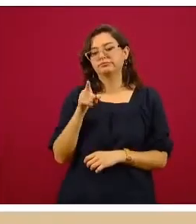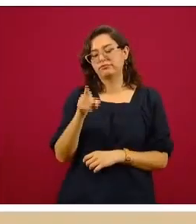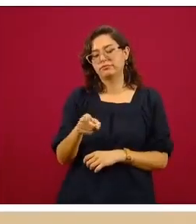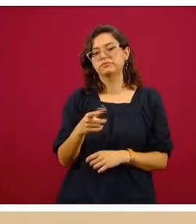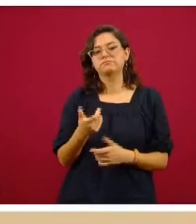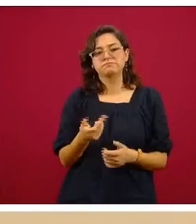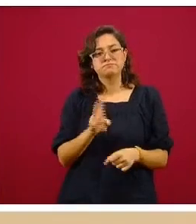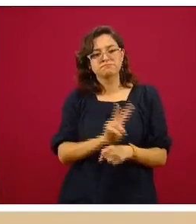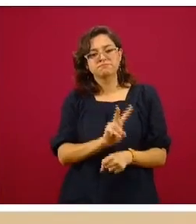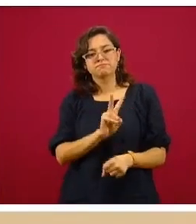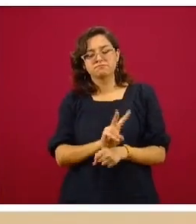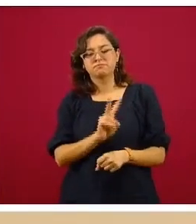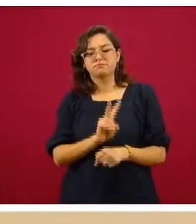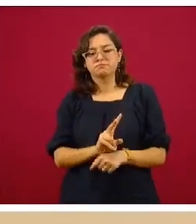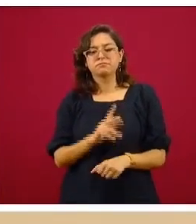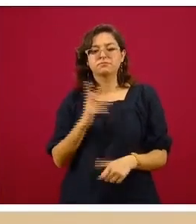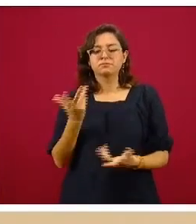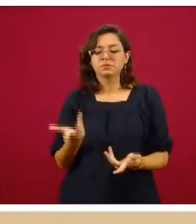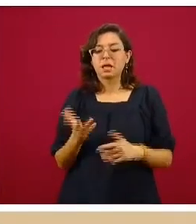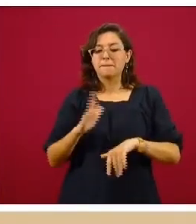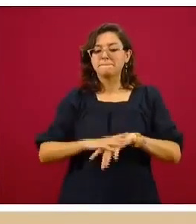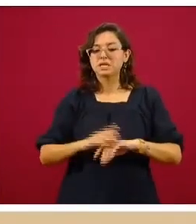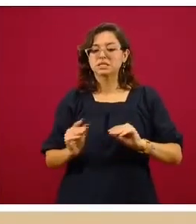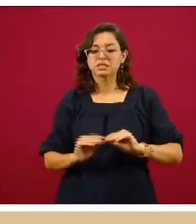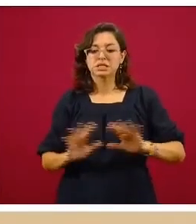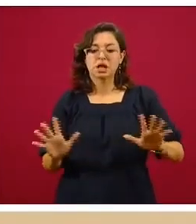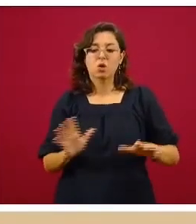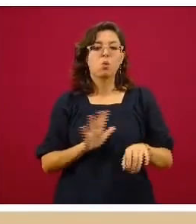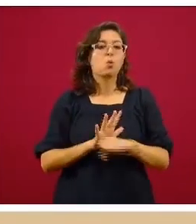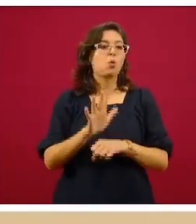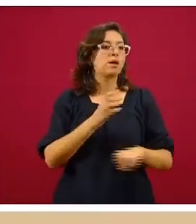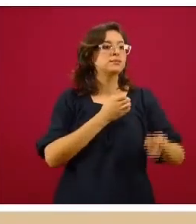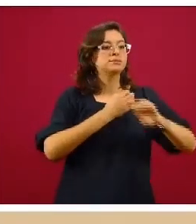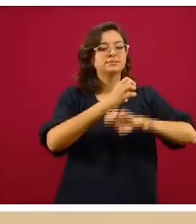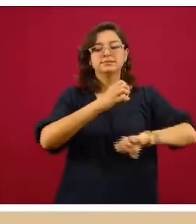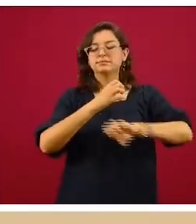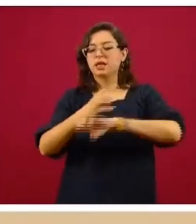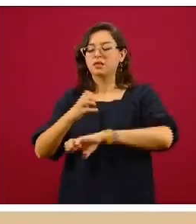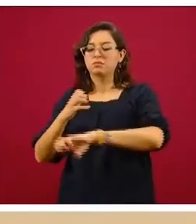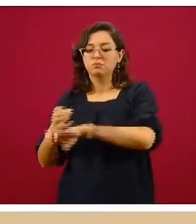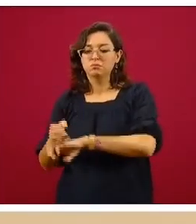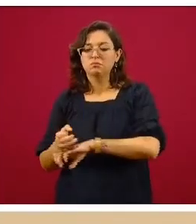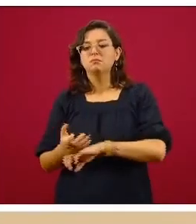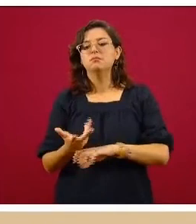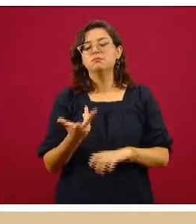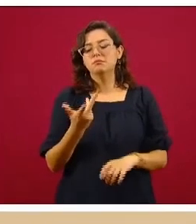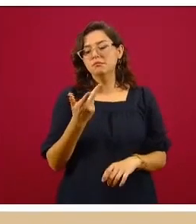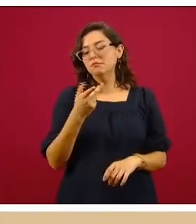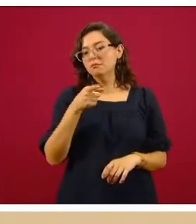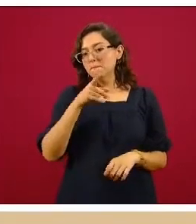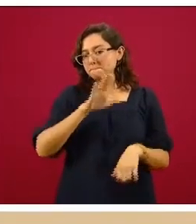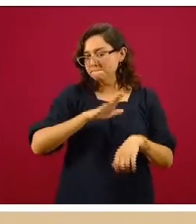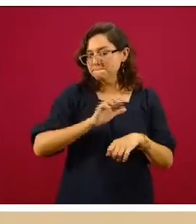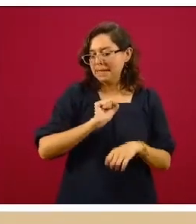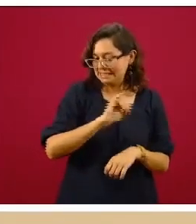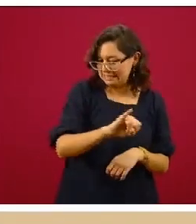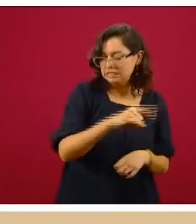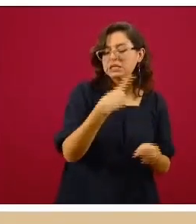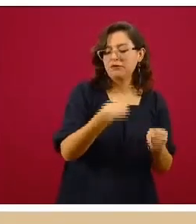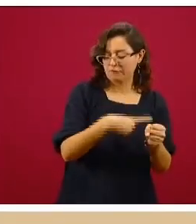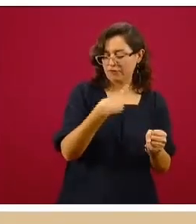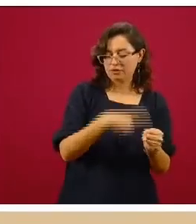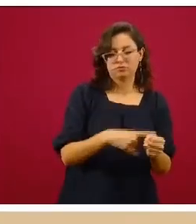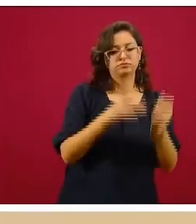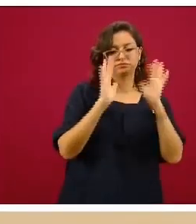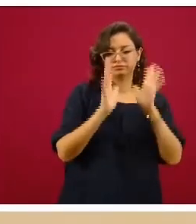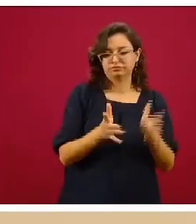dándole seguimiento a cuáles son las entidades federativas que por un lado tienen una carga confirmada de casos, que también